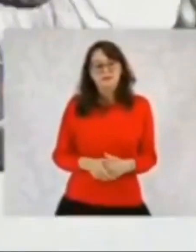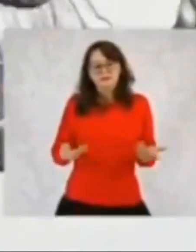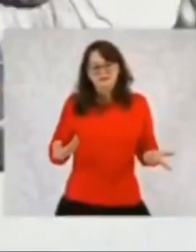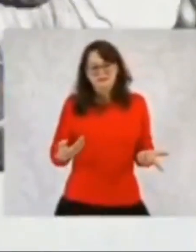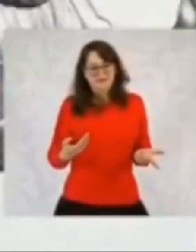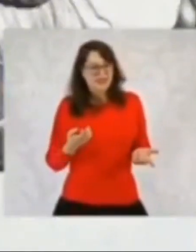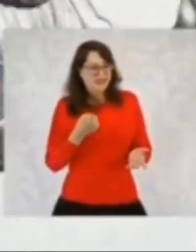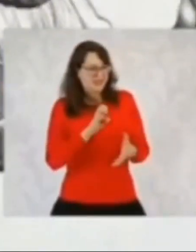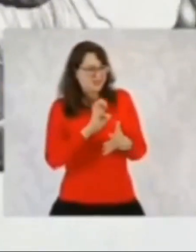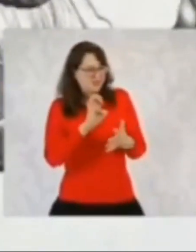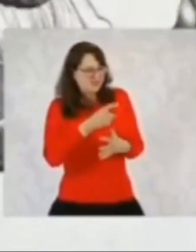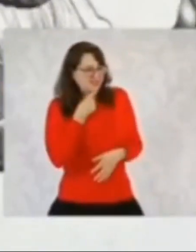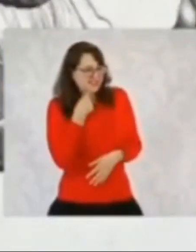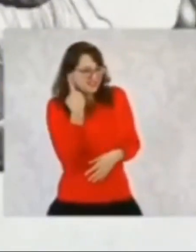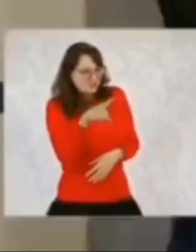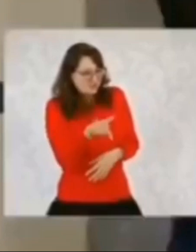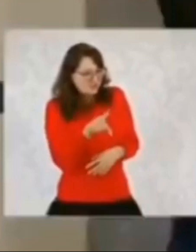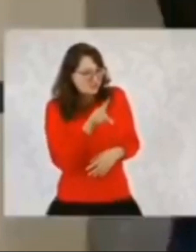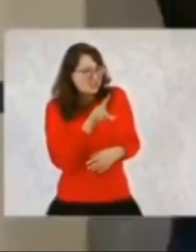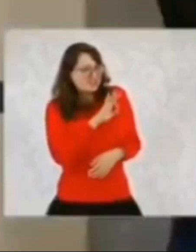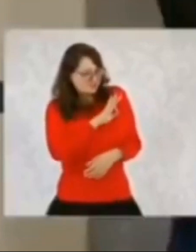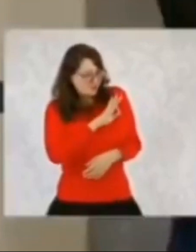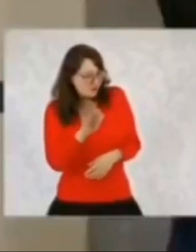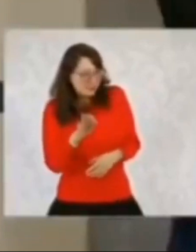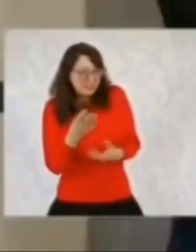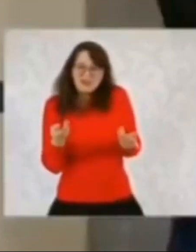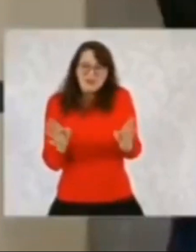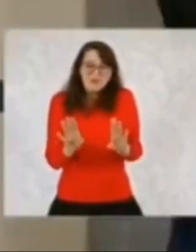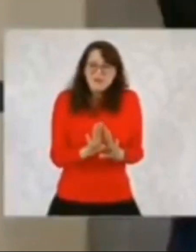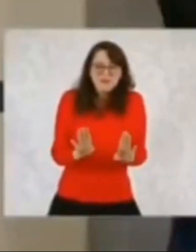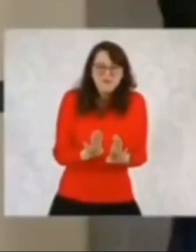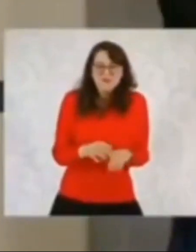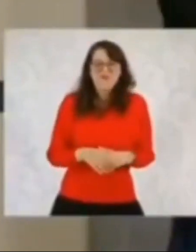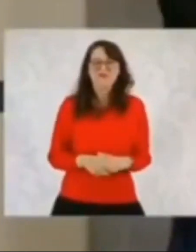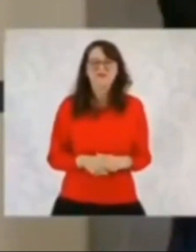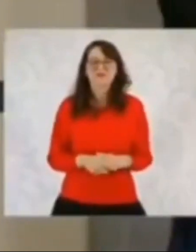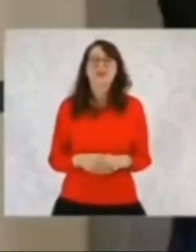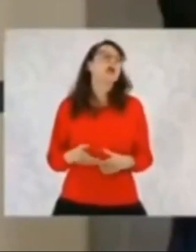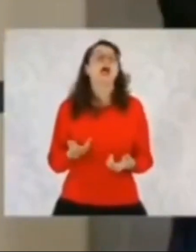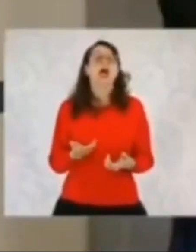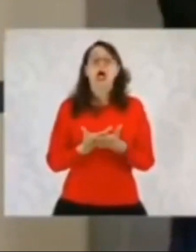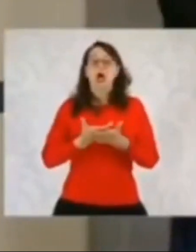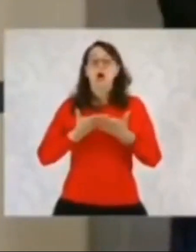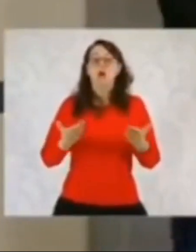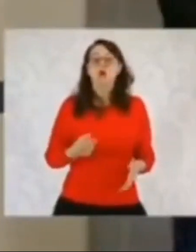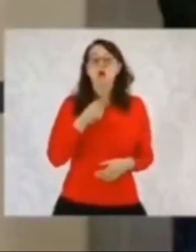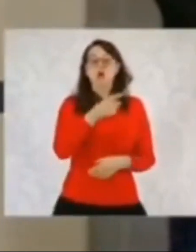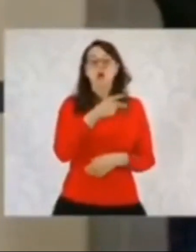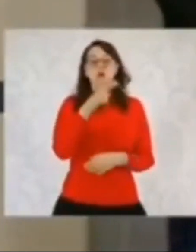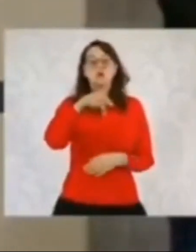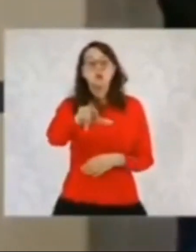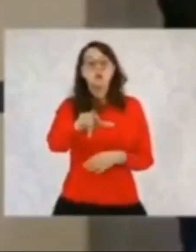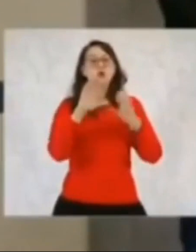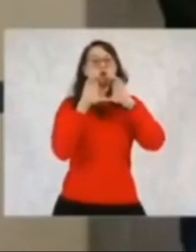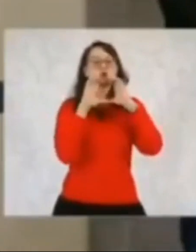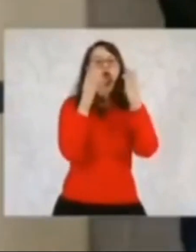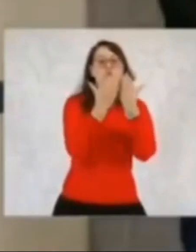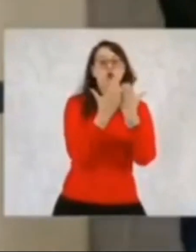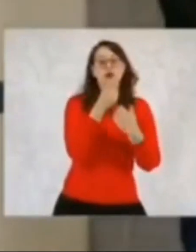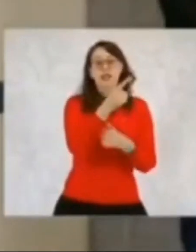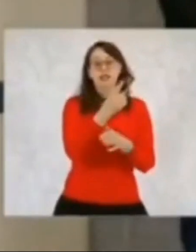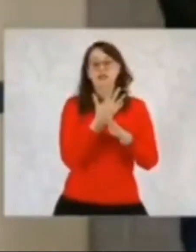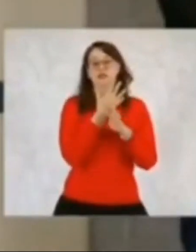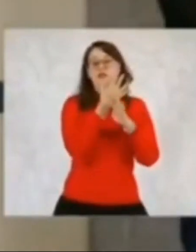denuncia. Ahora lo que está en proceso, Presidenta, es que el Congreso de Nuevo León, toda vez que existe esta verdad